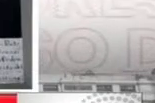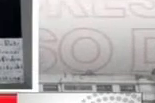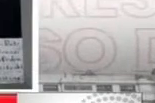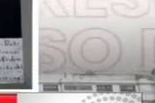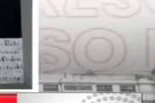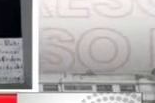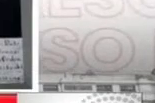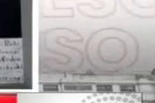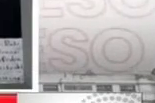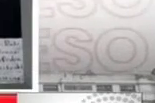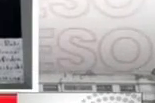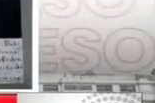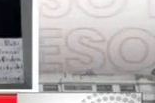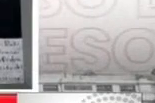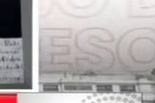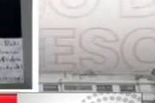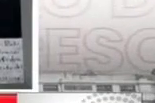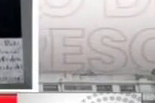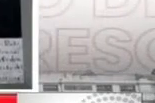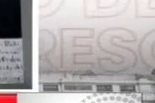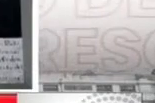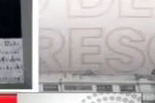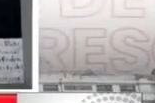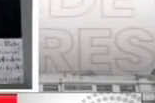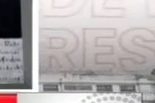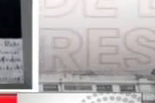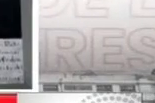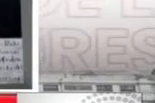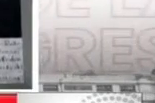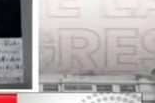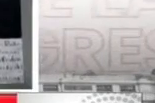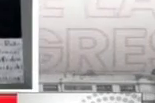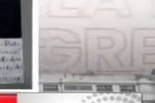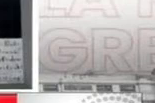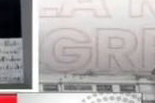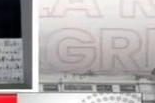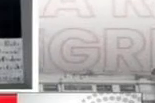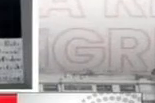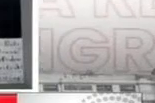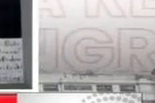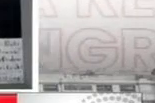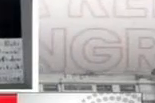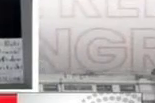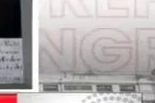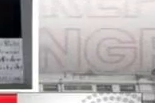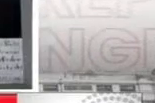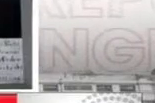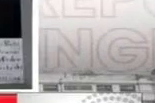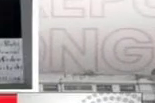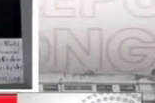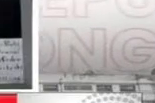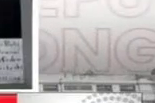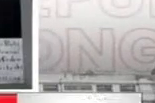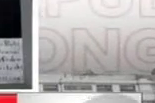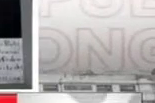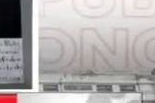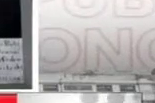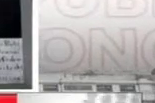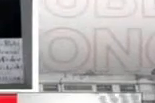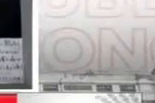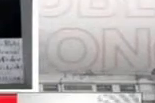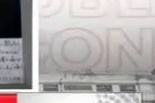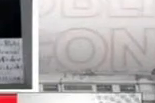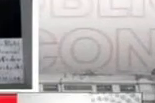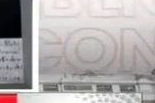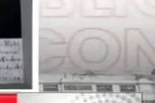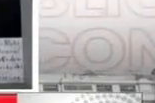está detenido y están trabajando los médicos en un lugar absolutamente inadecuado. Nos pasa en el Callao con el